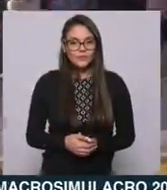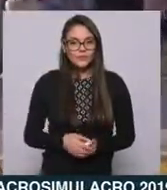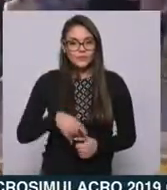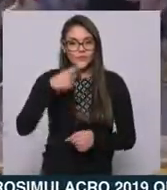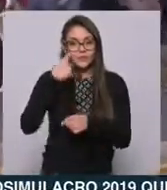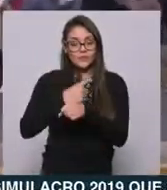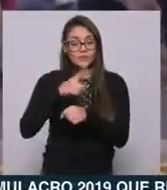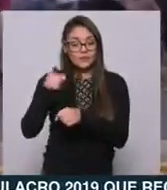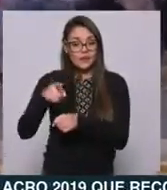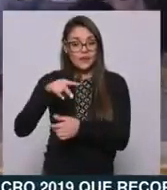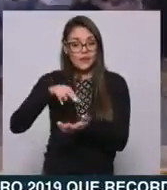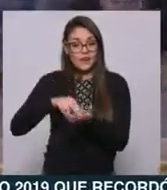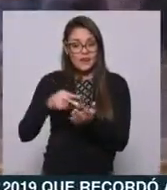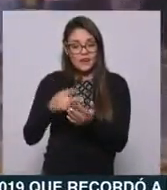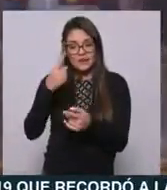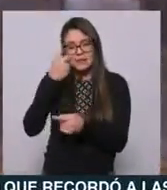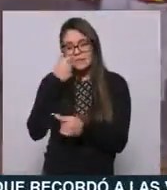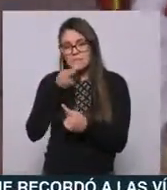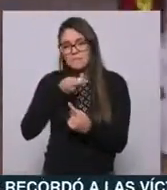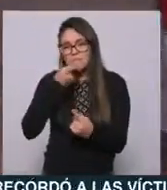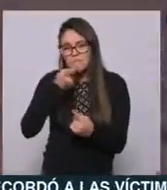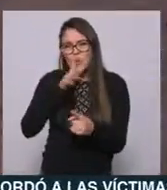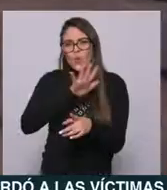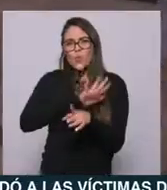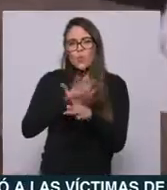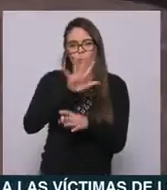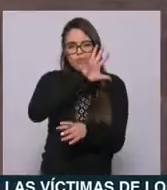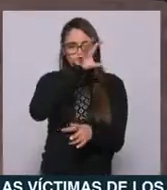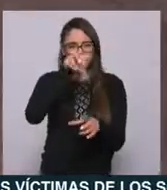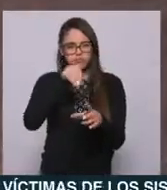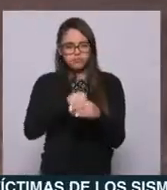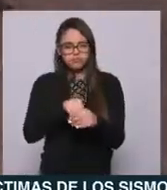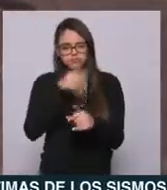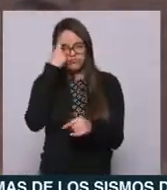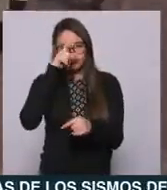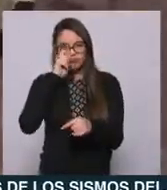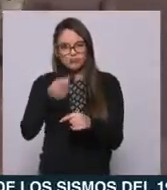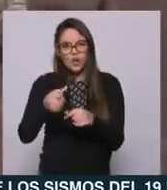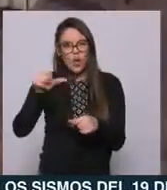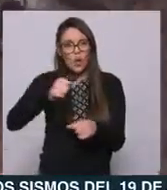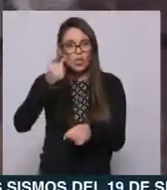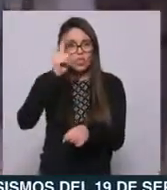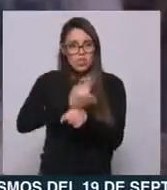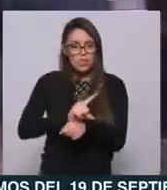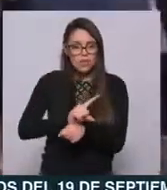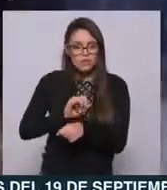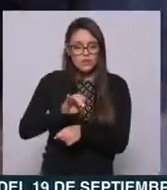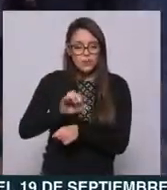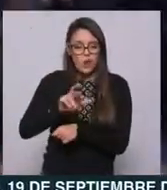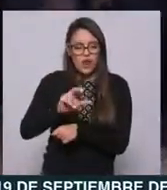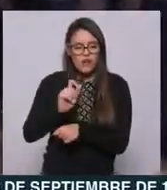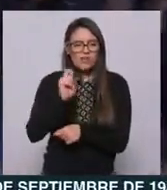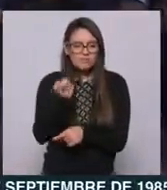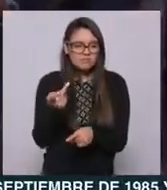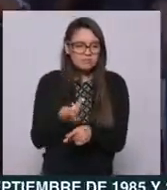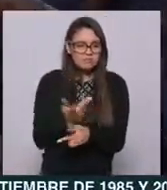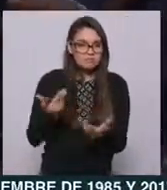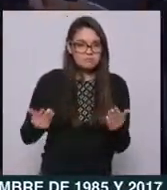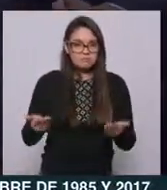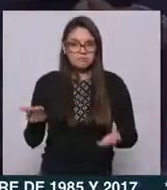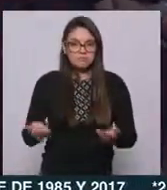primera, arquitecta, ¿podría darnos usted un balance general del macrosimulacro que se llevó a cabo hoy en la capital del país? ¿Cómo